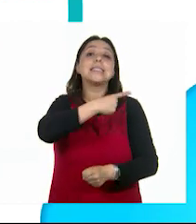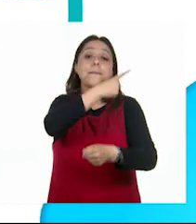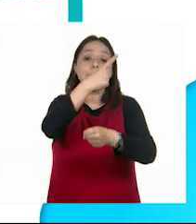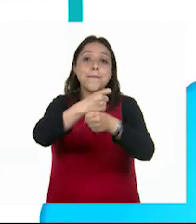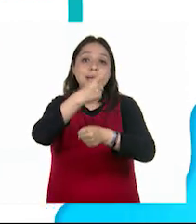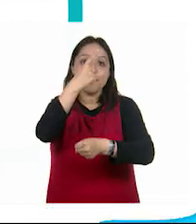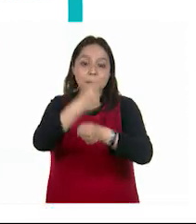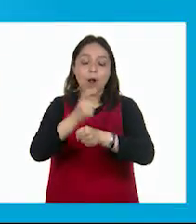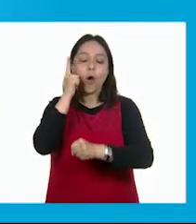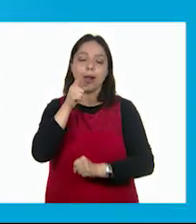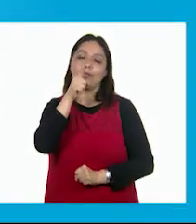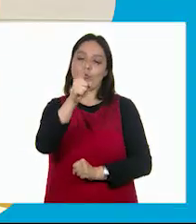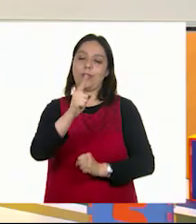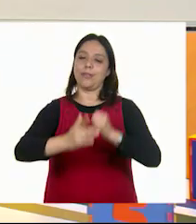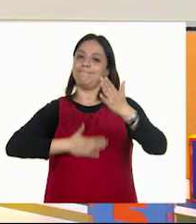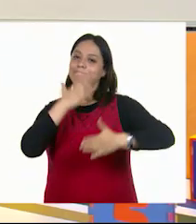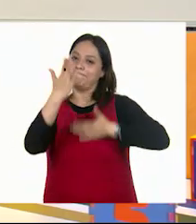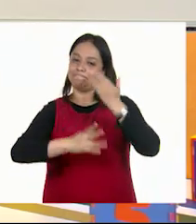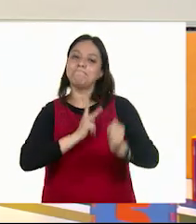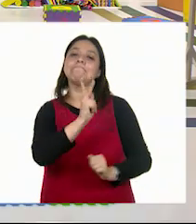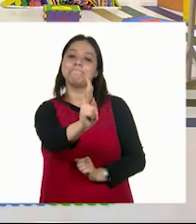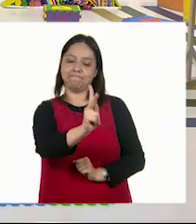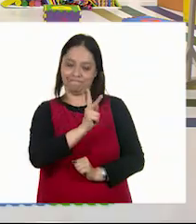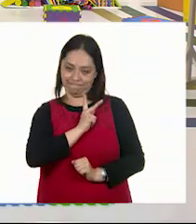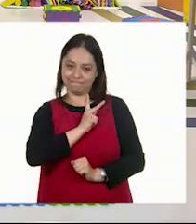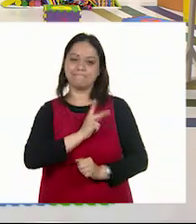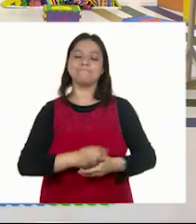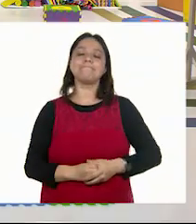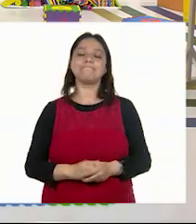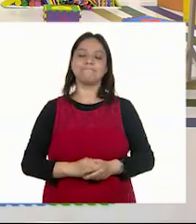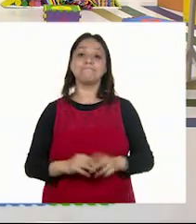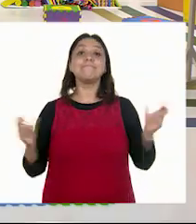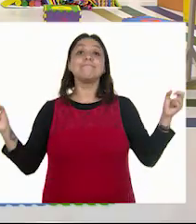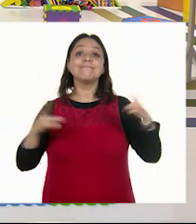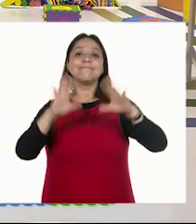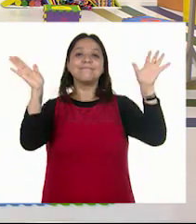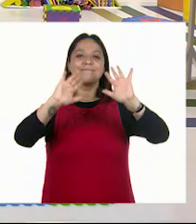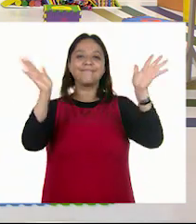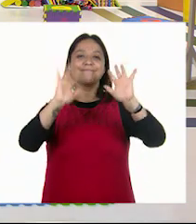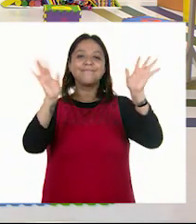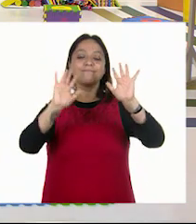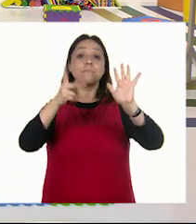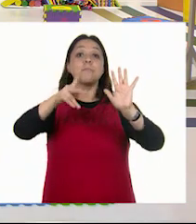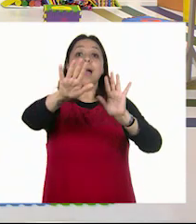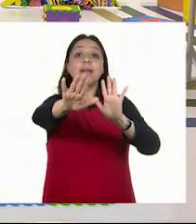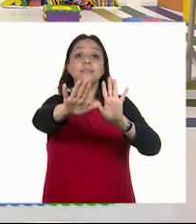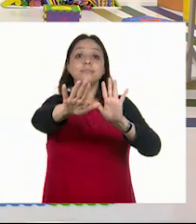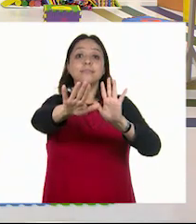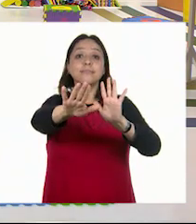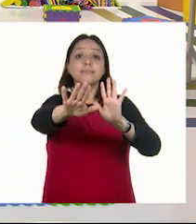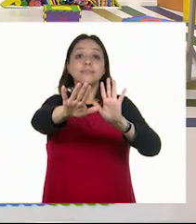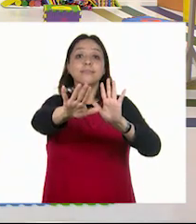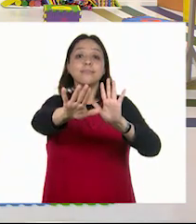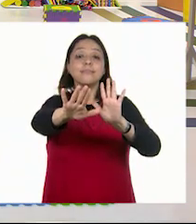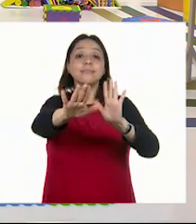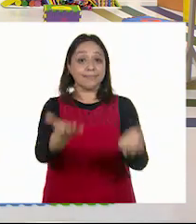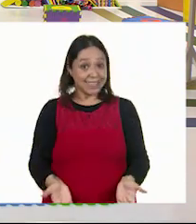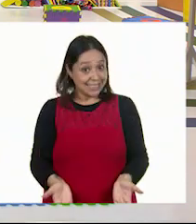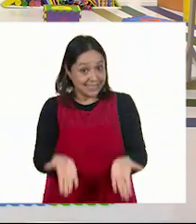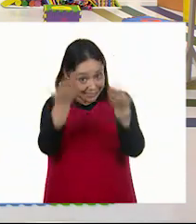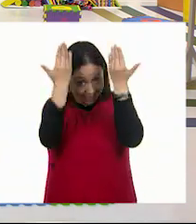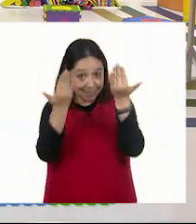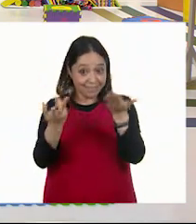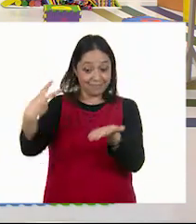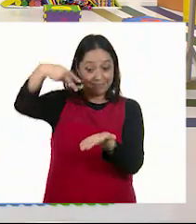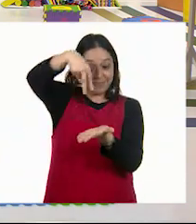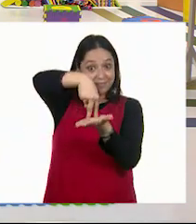Esperamos lo hayan disfrutado tanto como nosotras. Nos vemos hasta la próxima, pero hey, antes, pónganse de pie y